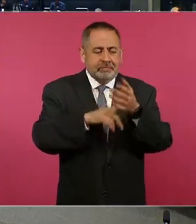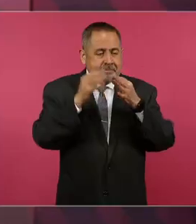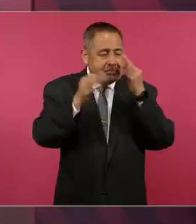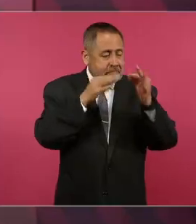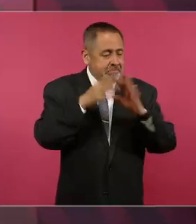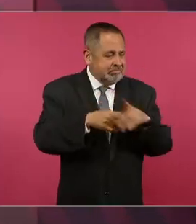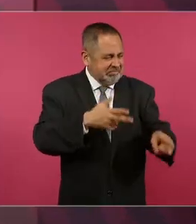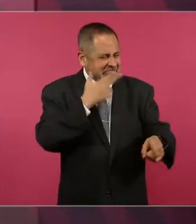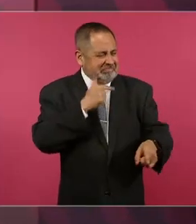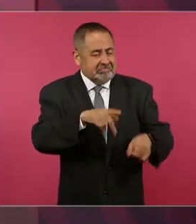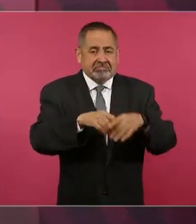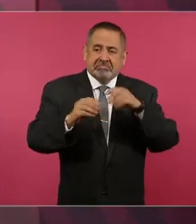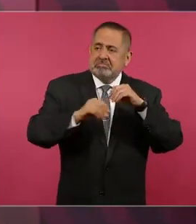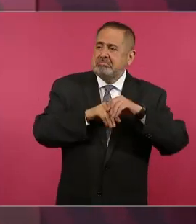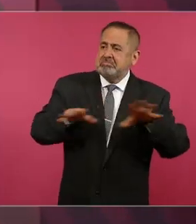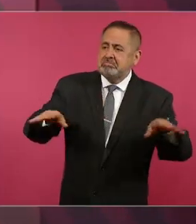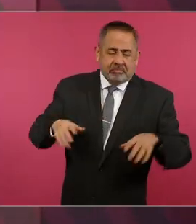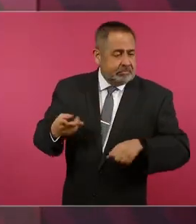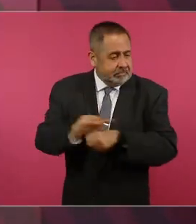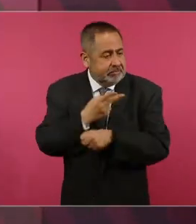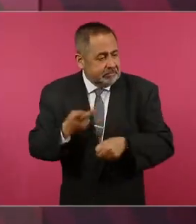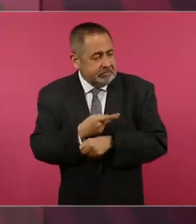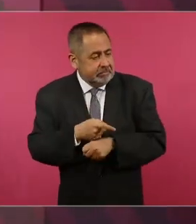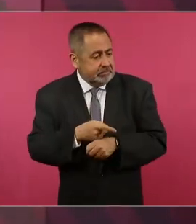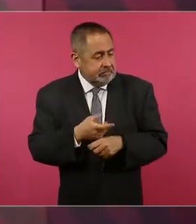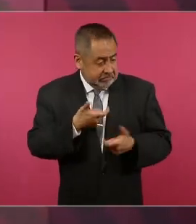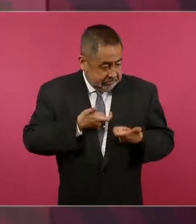sin obtener resultados